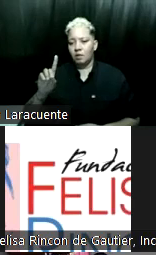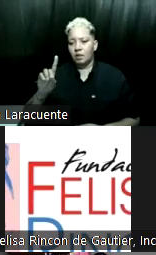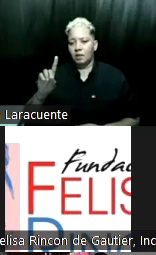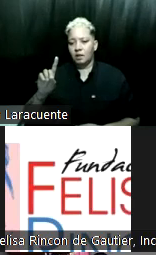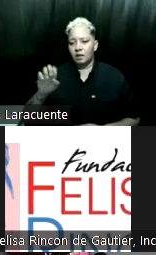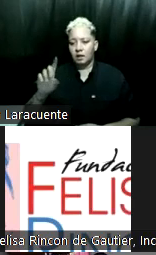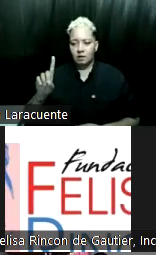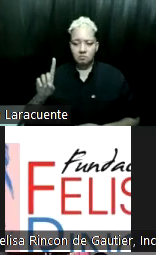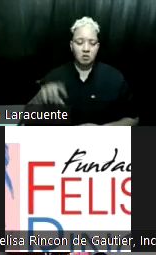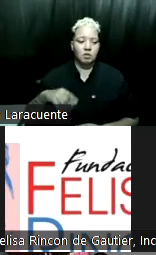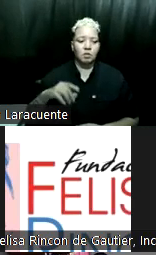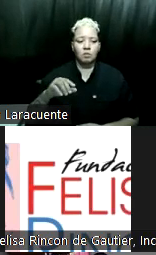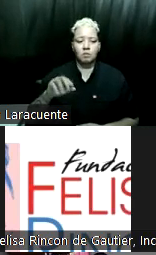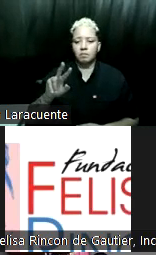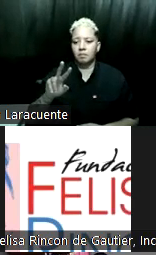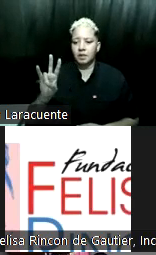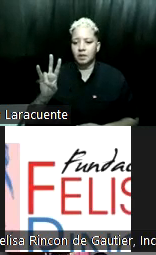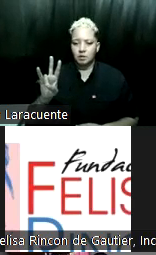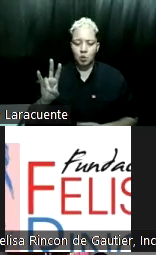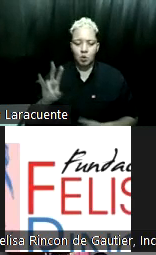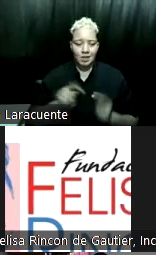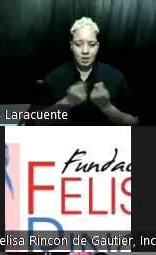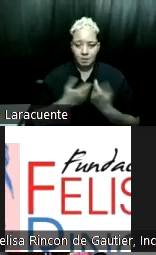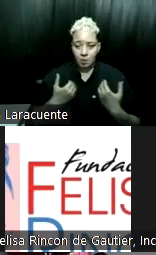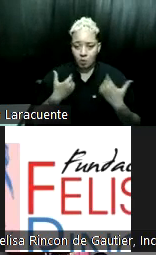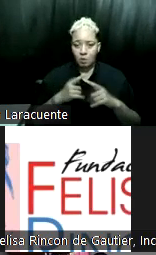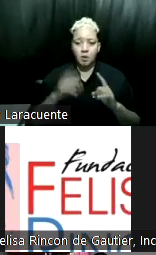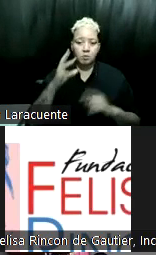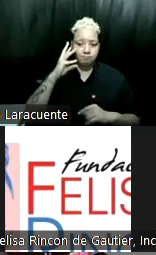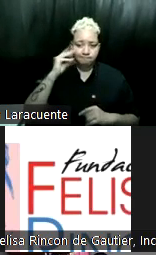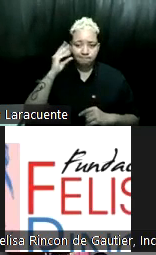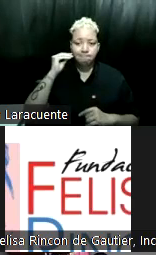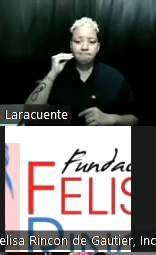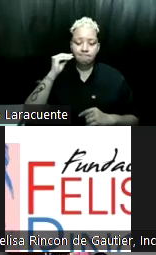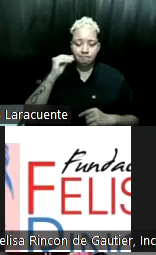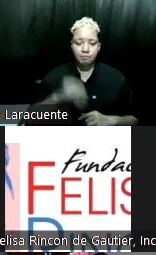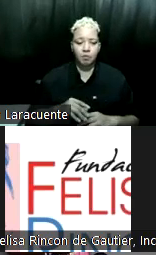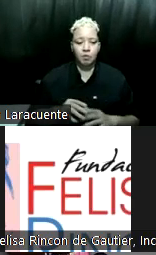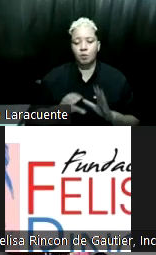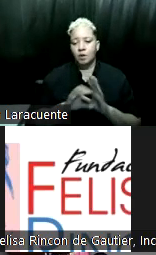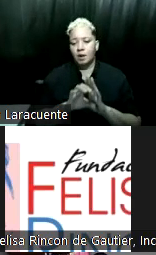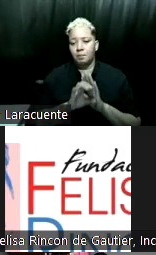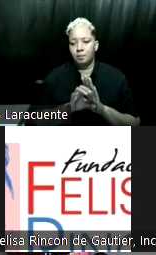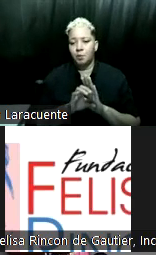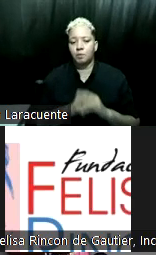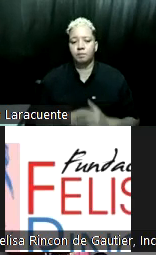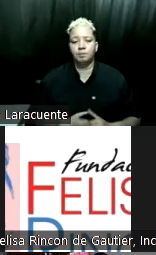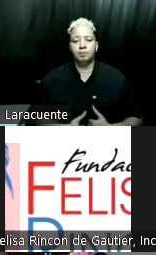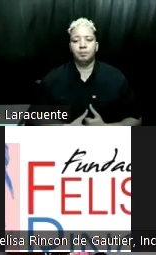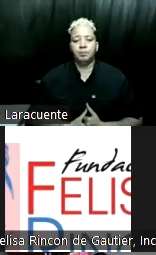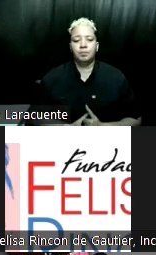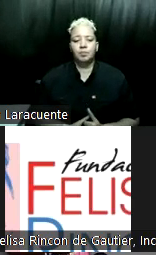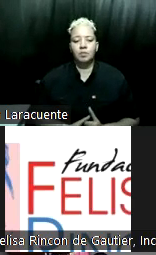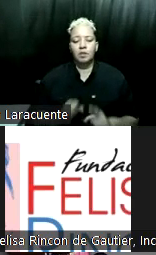O sea que era un equipo joven pero experimentado, porque por ejemplo, si tomamos como ejemplo el